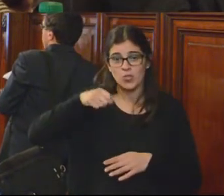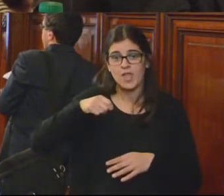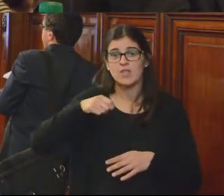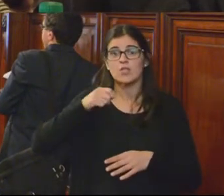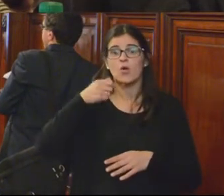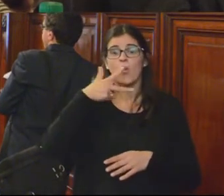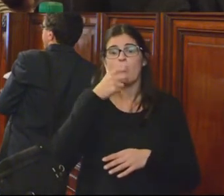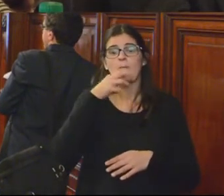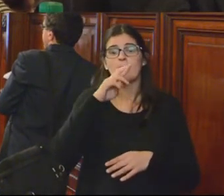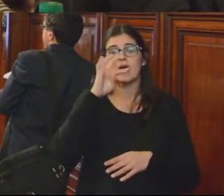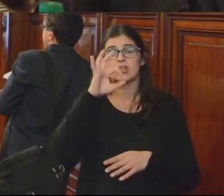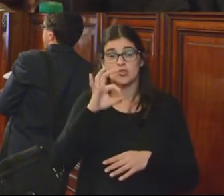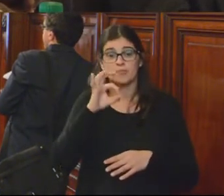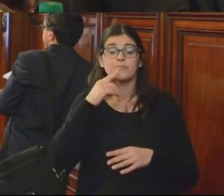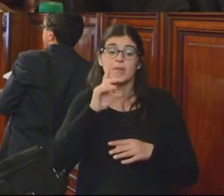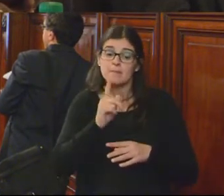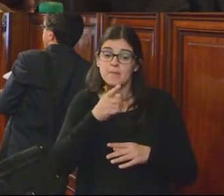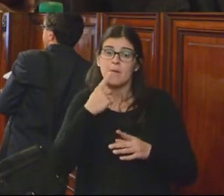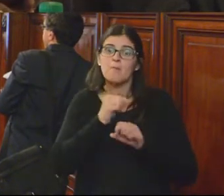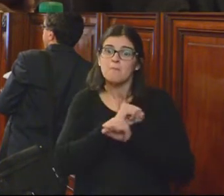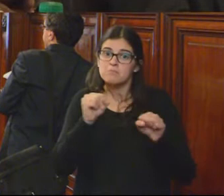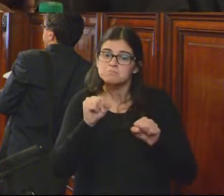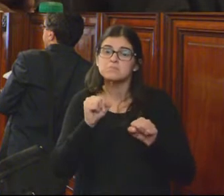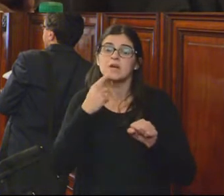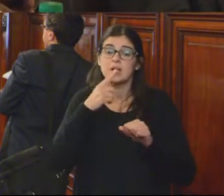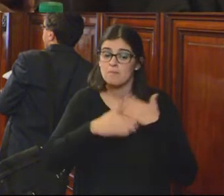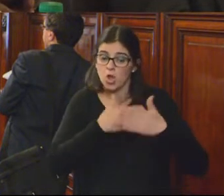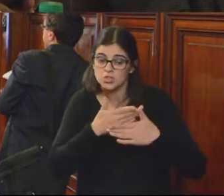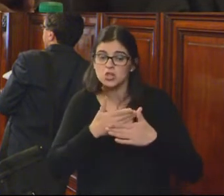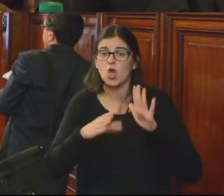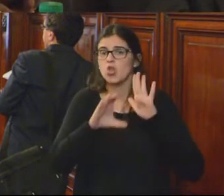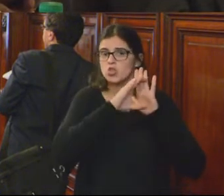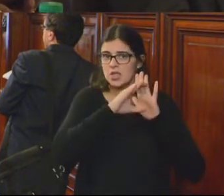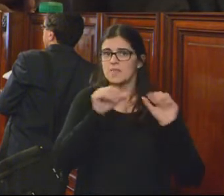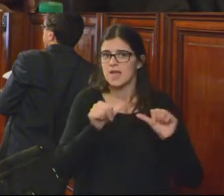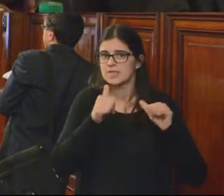Humberto Rochelander permitió esa salida y se hizo el proceso constituyente.